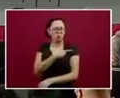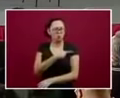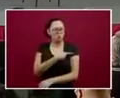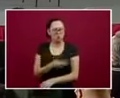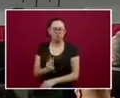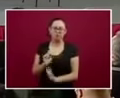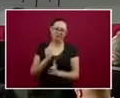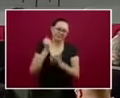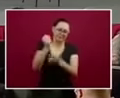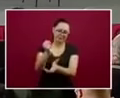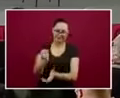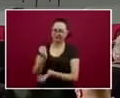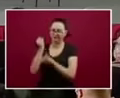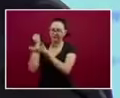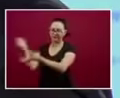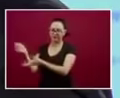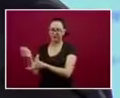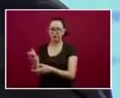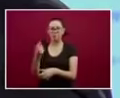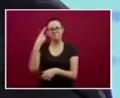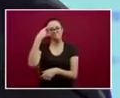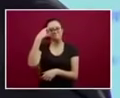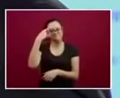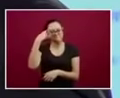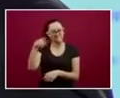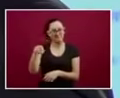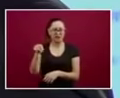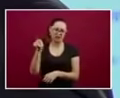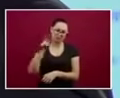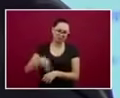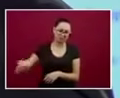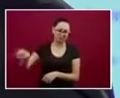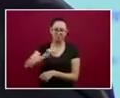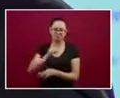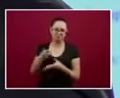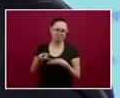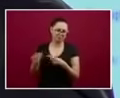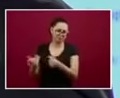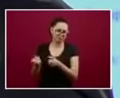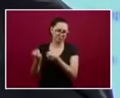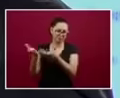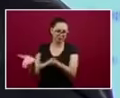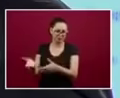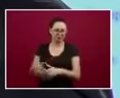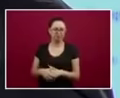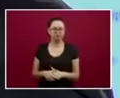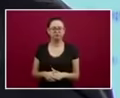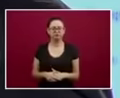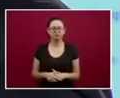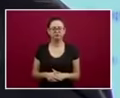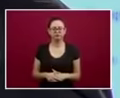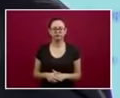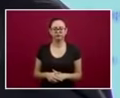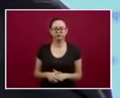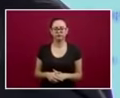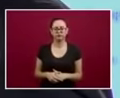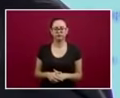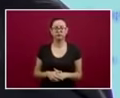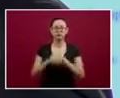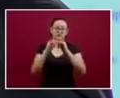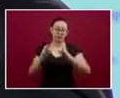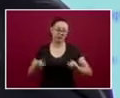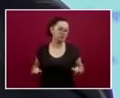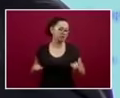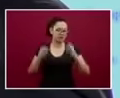de Inteligencia Financiera, persiguiendo el recurso que viene de todo lo que es la trata. Y